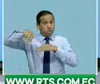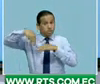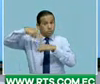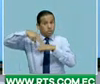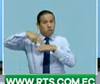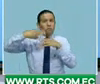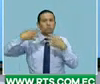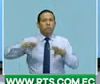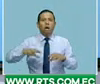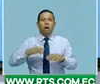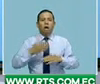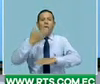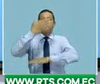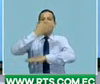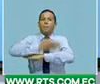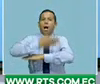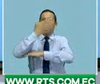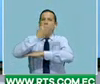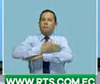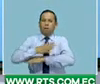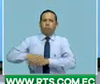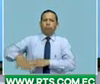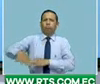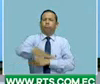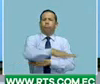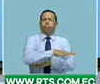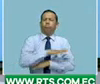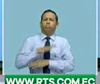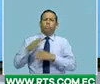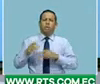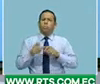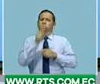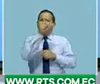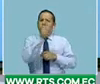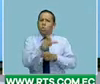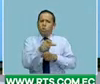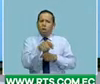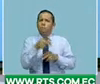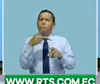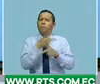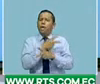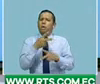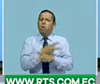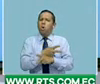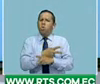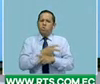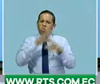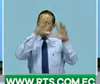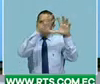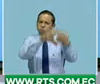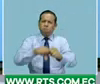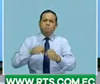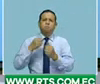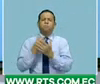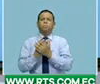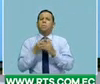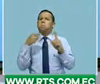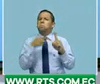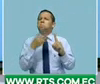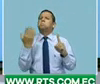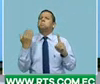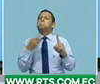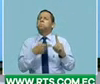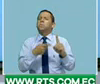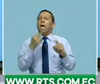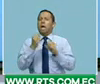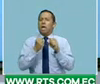capturó en El Empalme a un individuo perteneciente al grupo de los más buscados. El sujeto estaría involucrado en un caso de violación cometido en